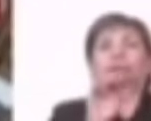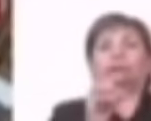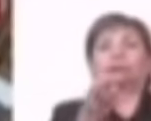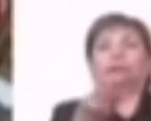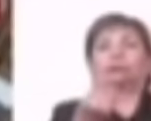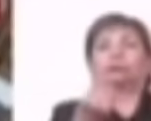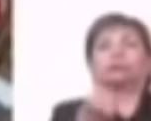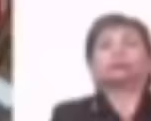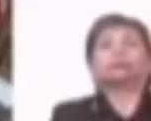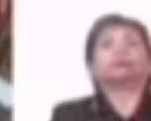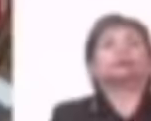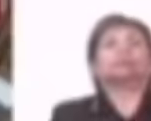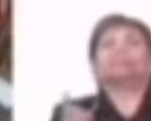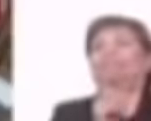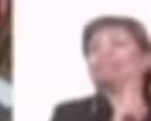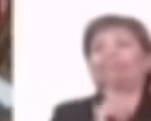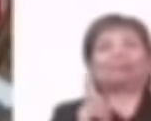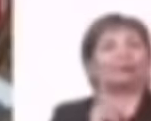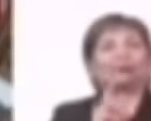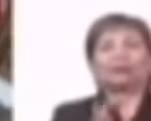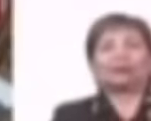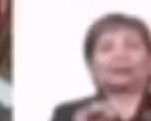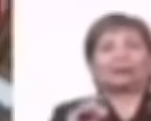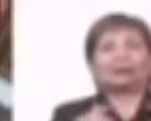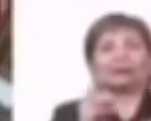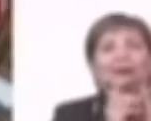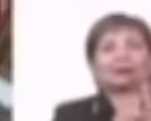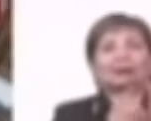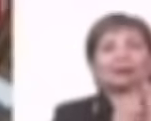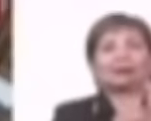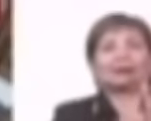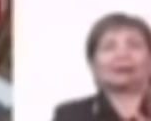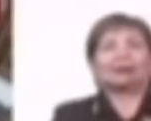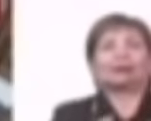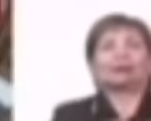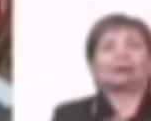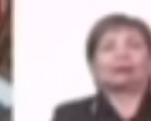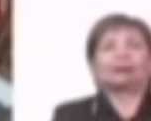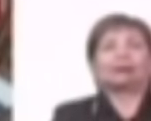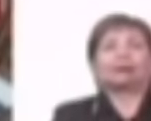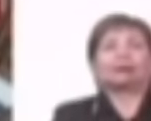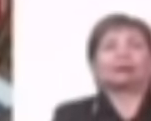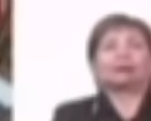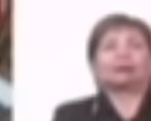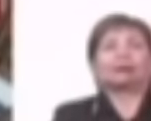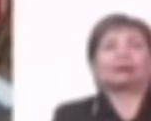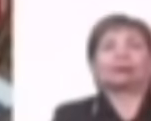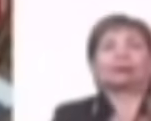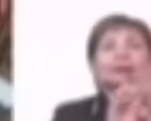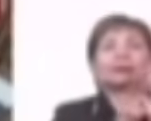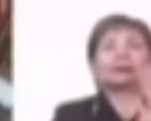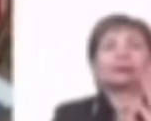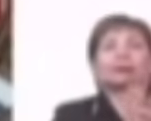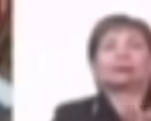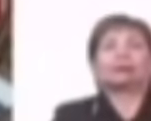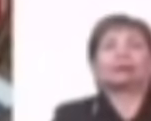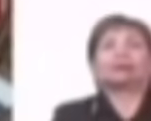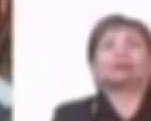2014, no es tan tibia como este dictamen de la Comisión de Constitución.